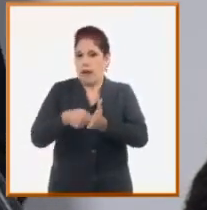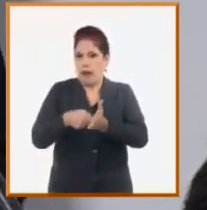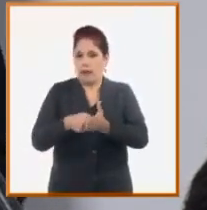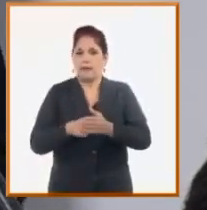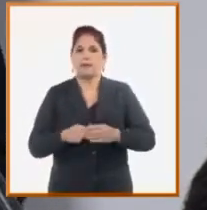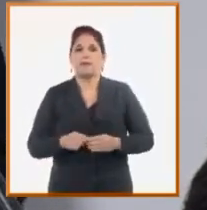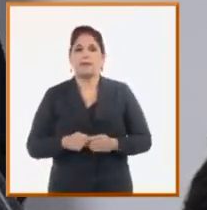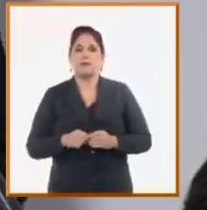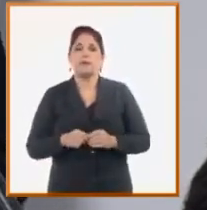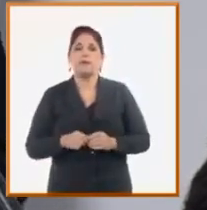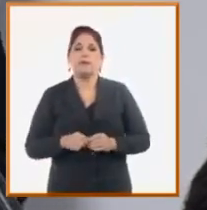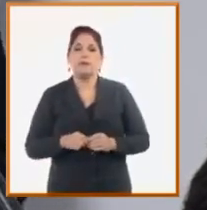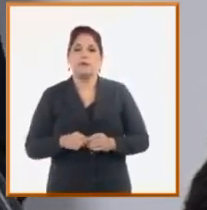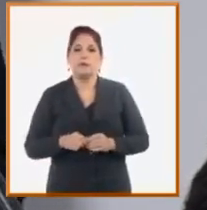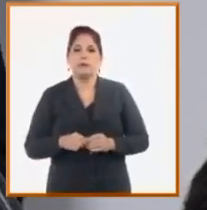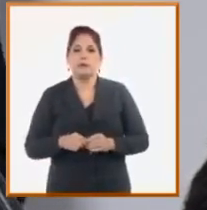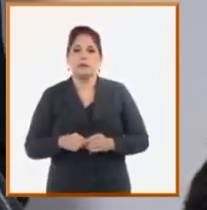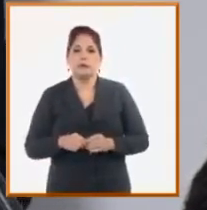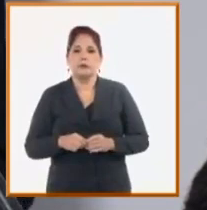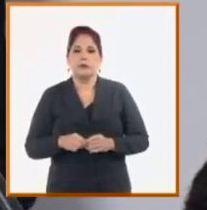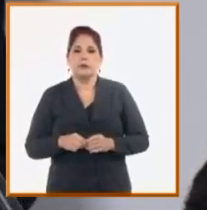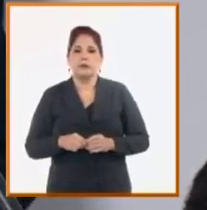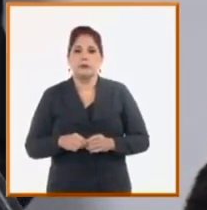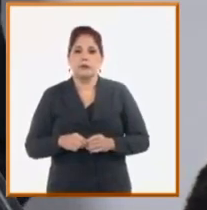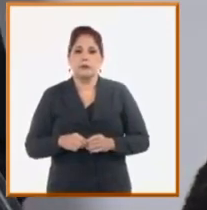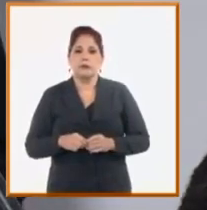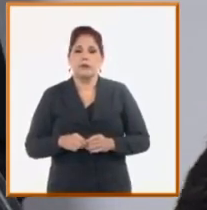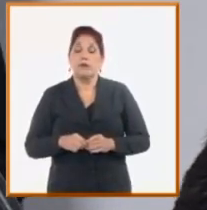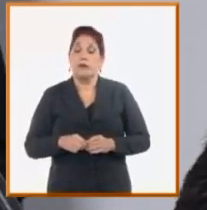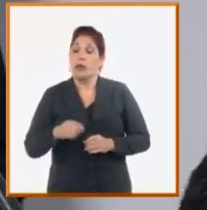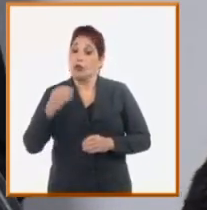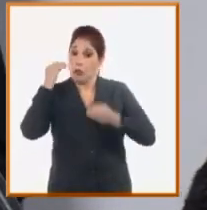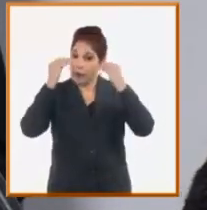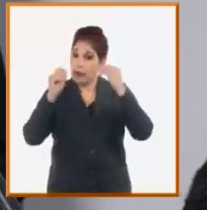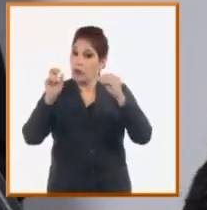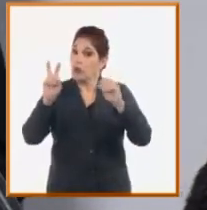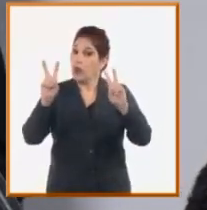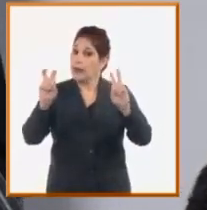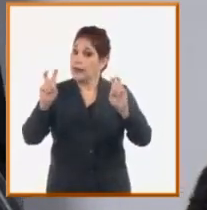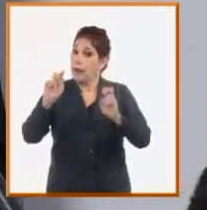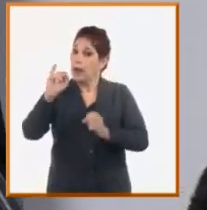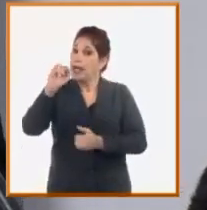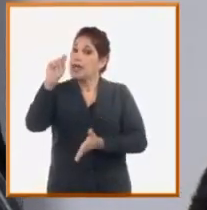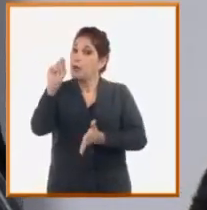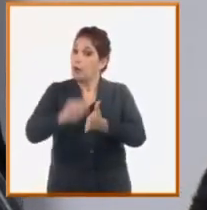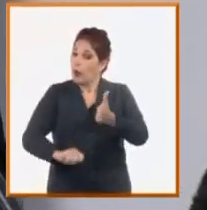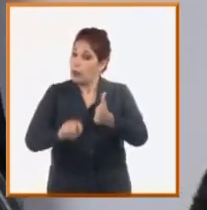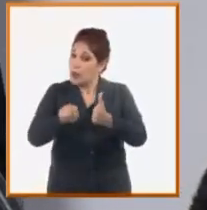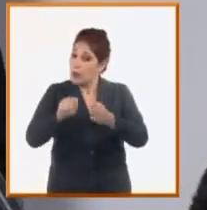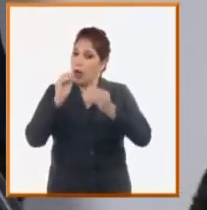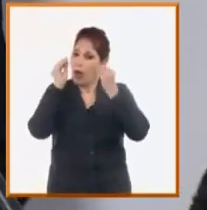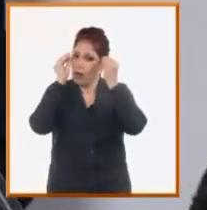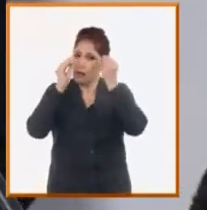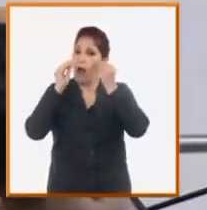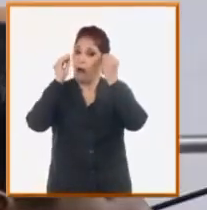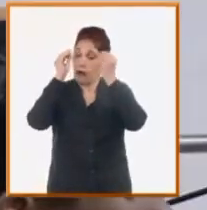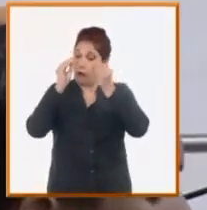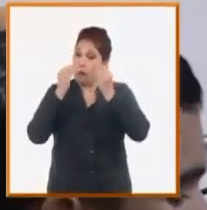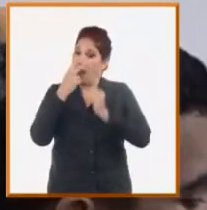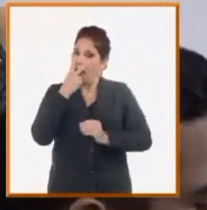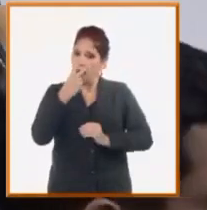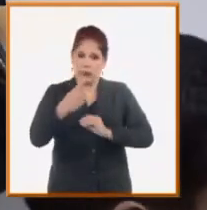se han dado estos saltos en la economía. Por tanto, es de los temas que llamamos la atención, que debe ser de permanente